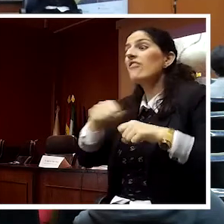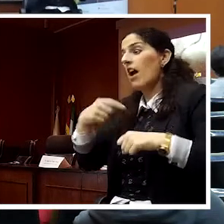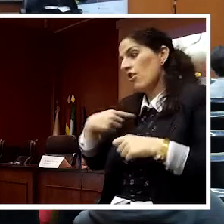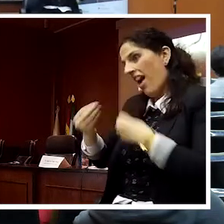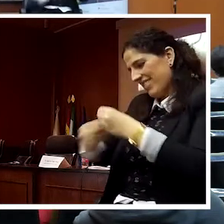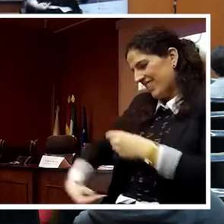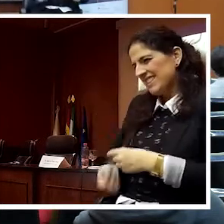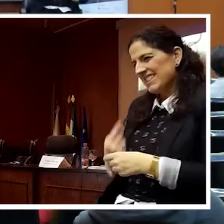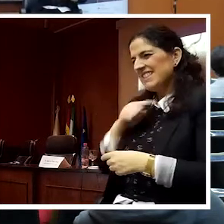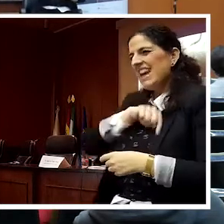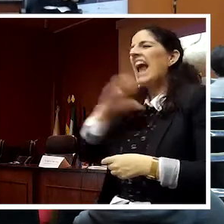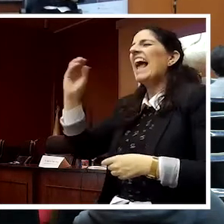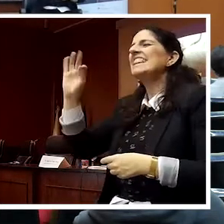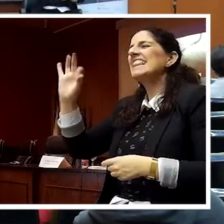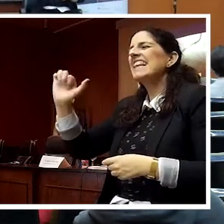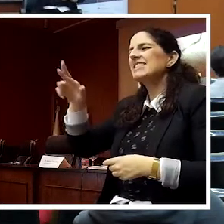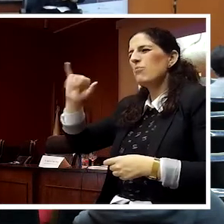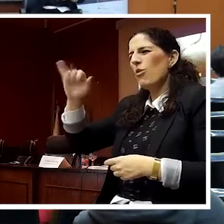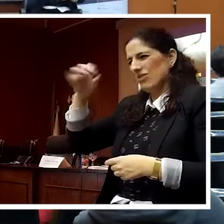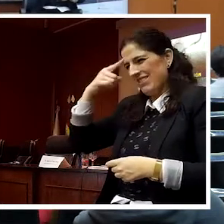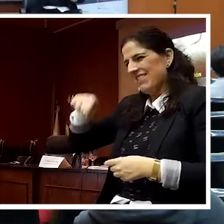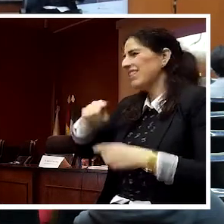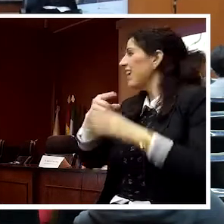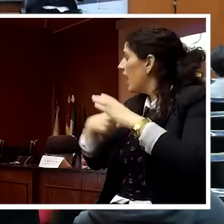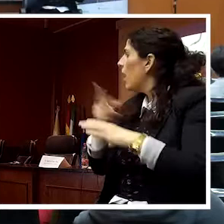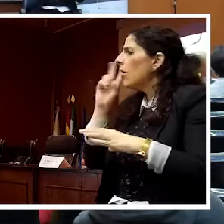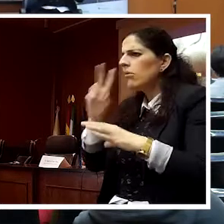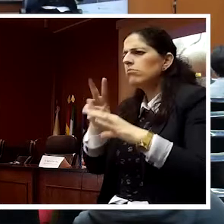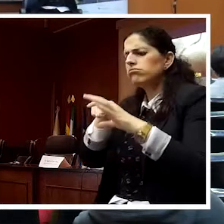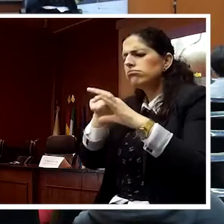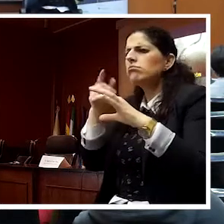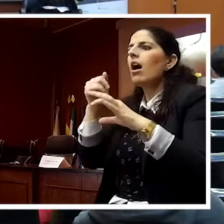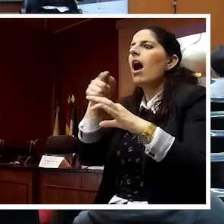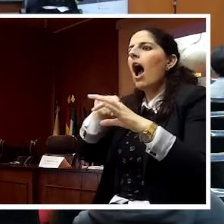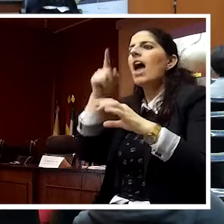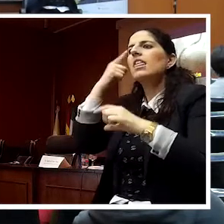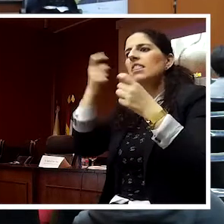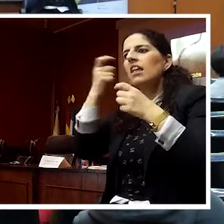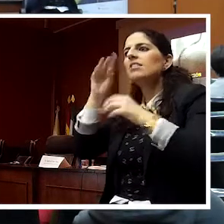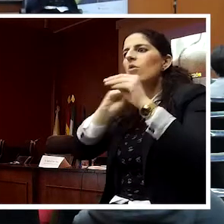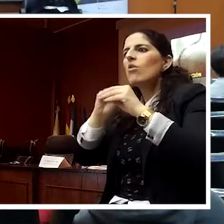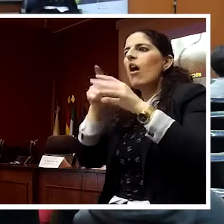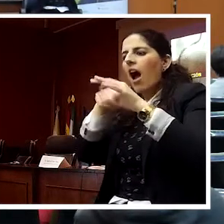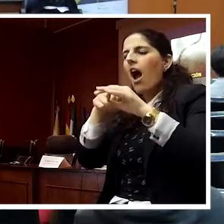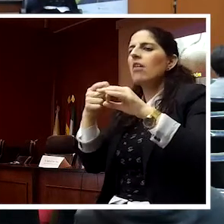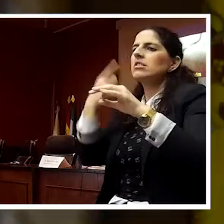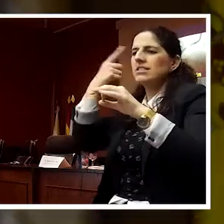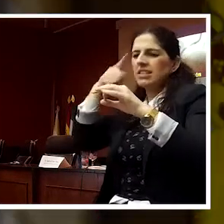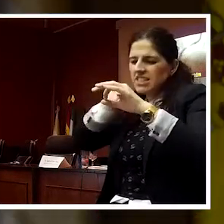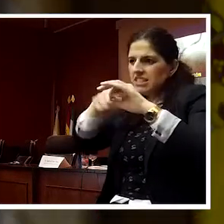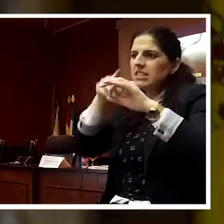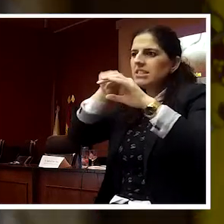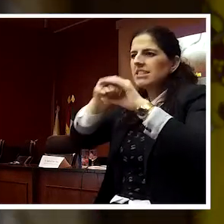encontramos condiciones en las que hay un componente trombótico importante, ¿no? Como se puede ver en la imagen de la izquierda, hay